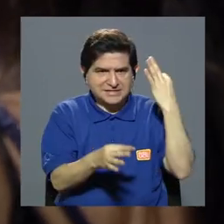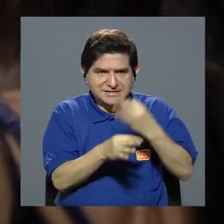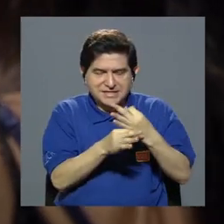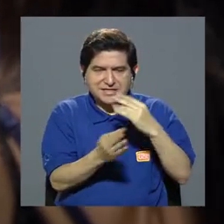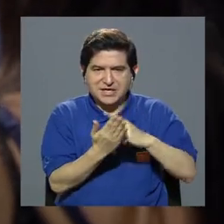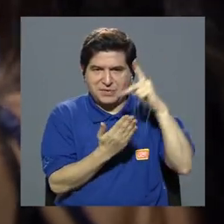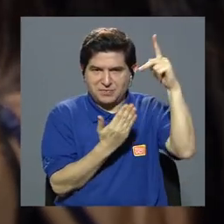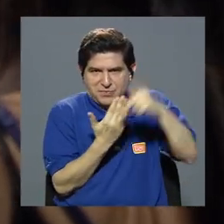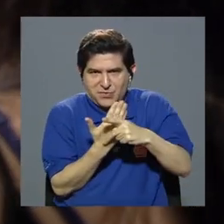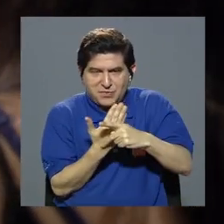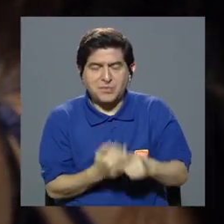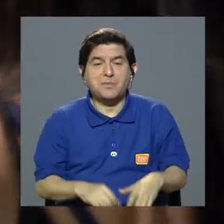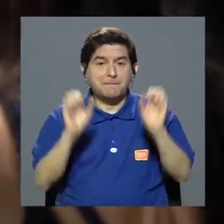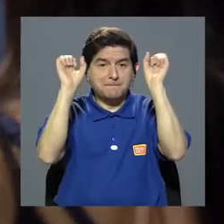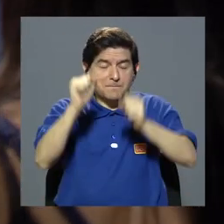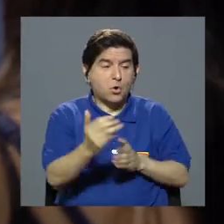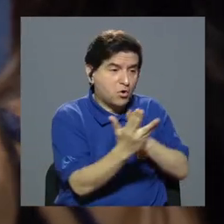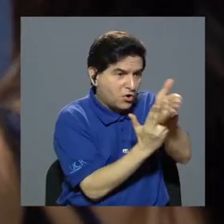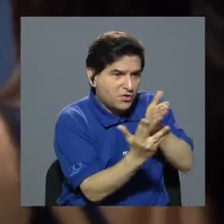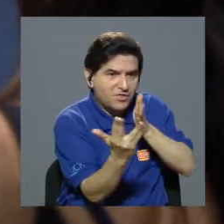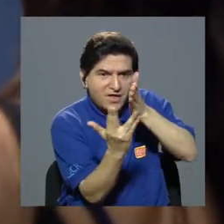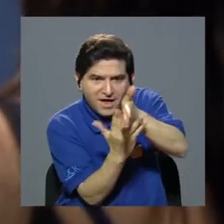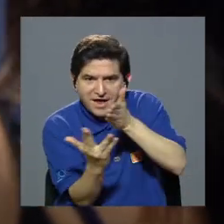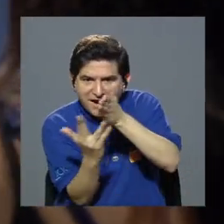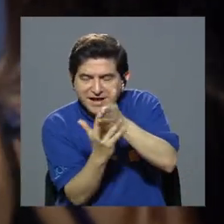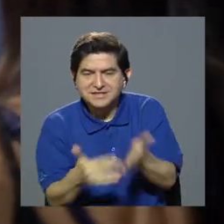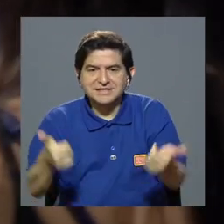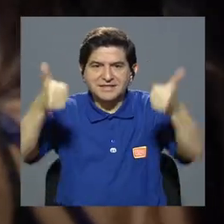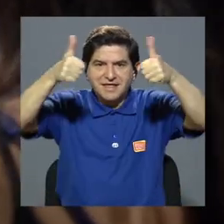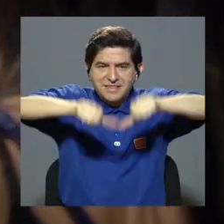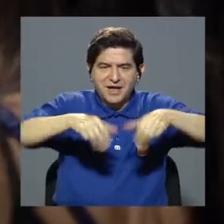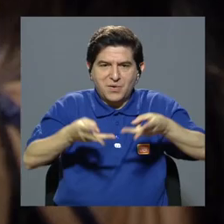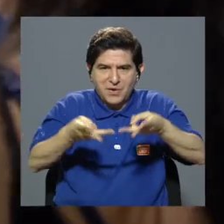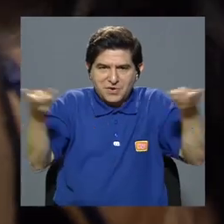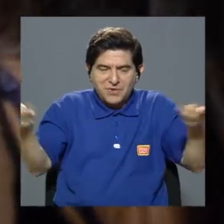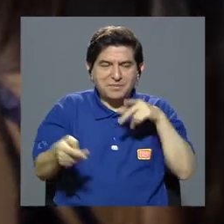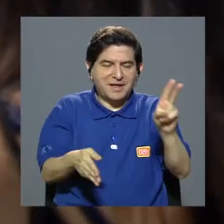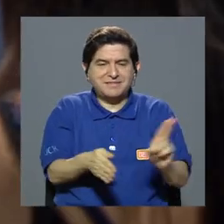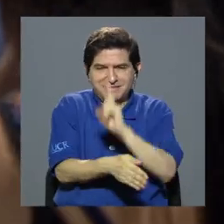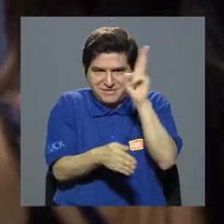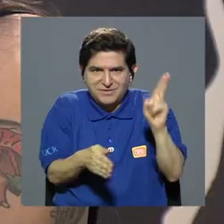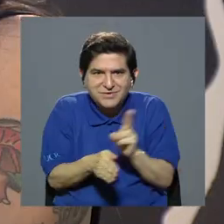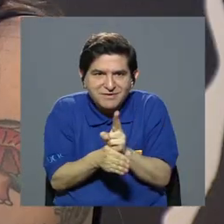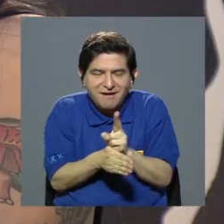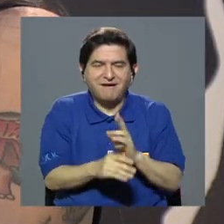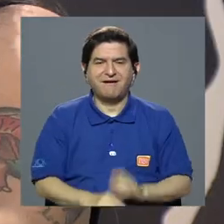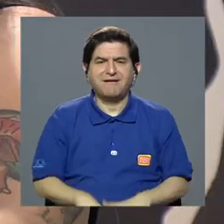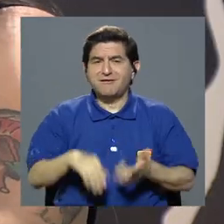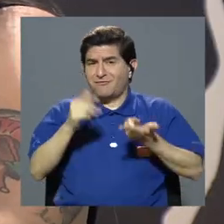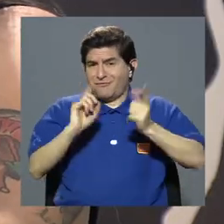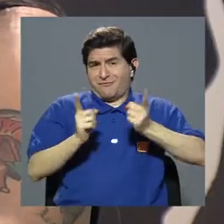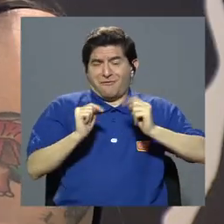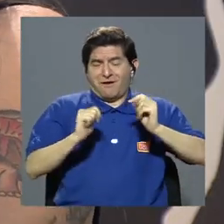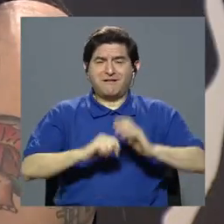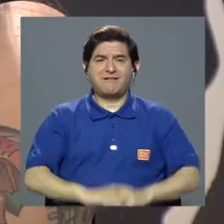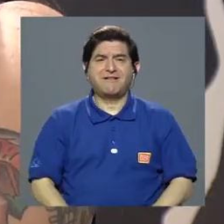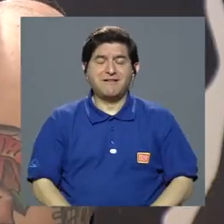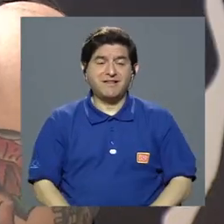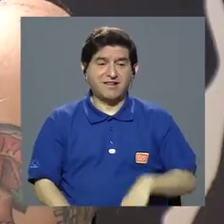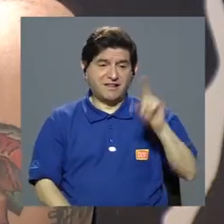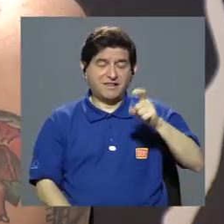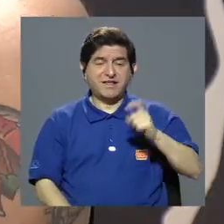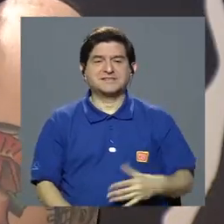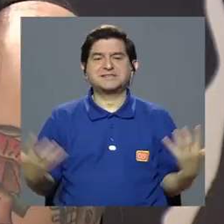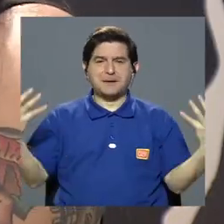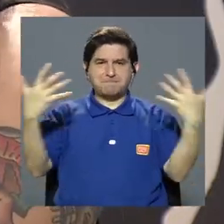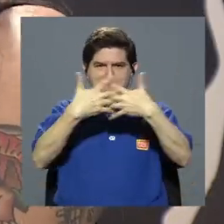programa de manera que le lleguemos a ellos y que estemos acordes al material que están consumiendo verdad es que es